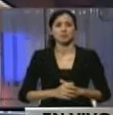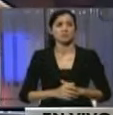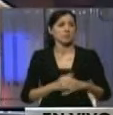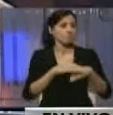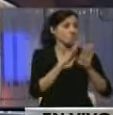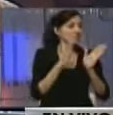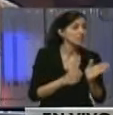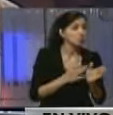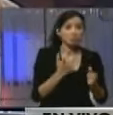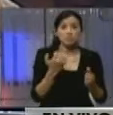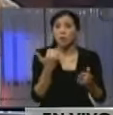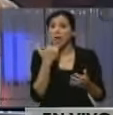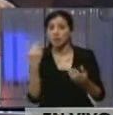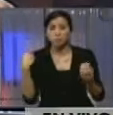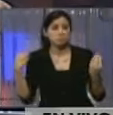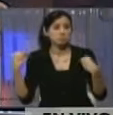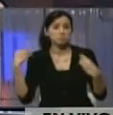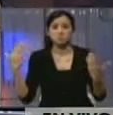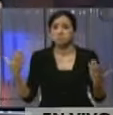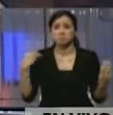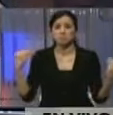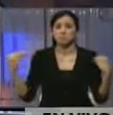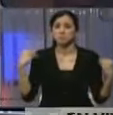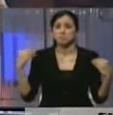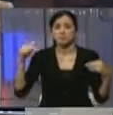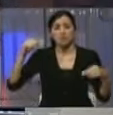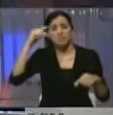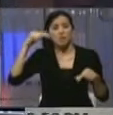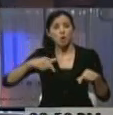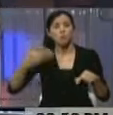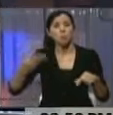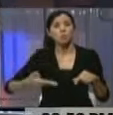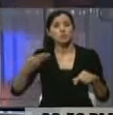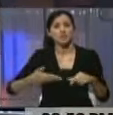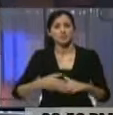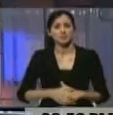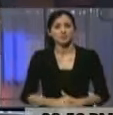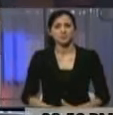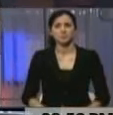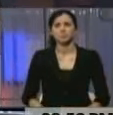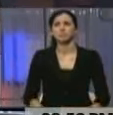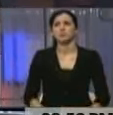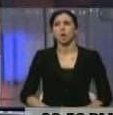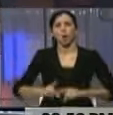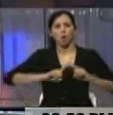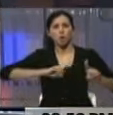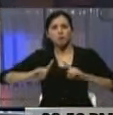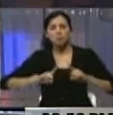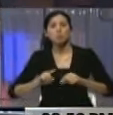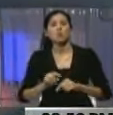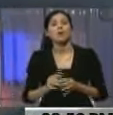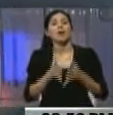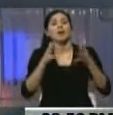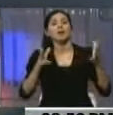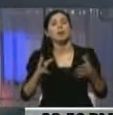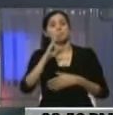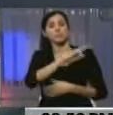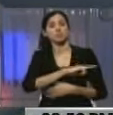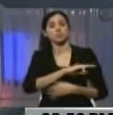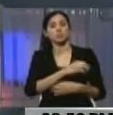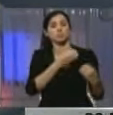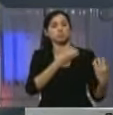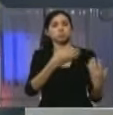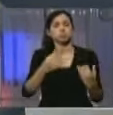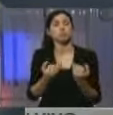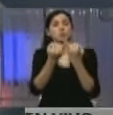compañero vicepresidente, de esta jornada tan importante de coordinación de la gran misión